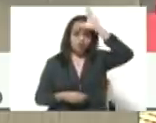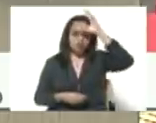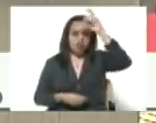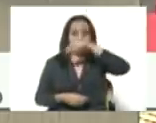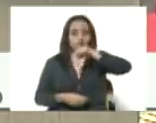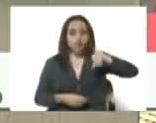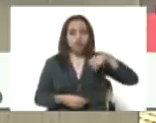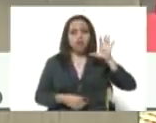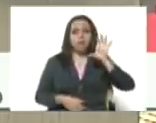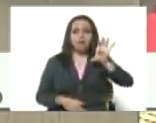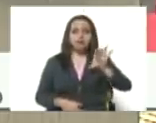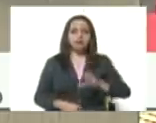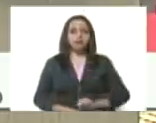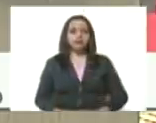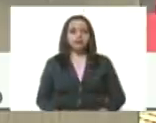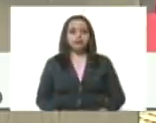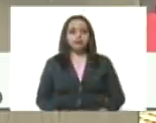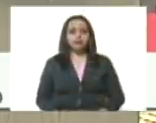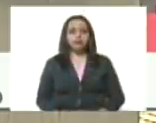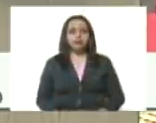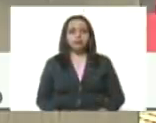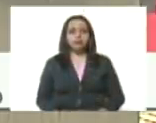nuestra patria.